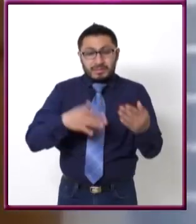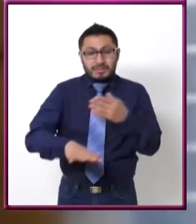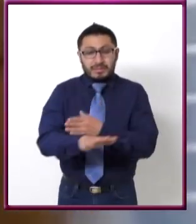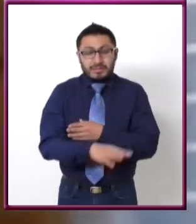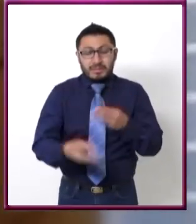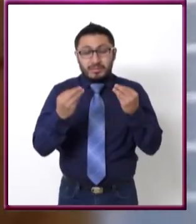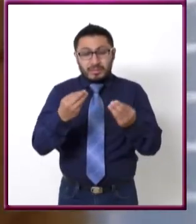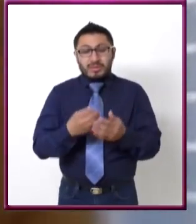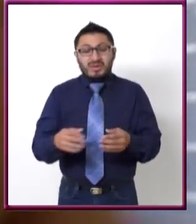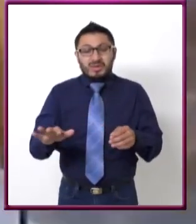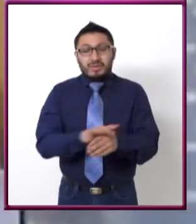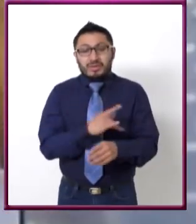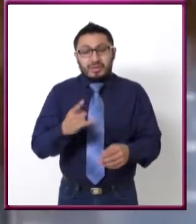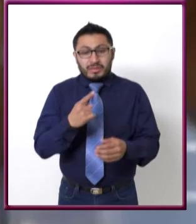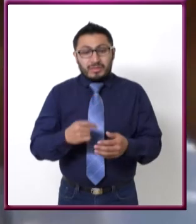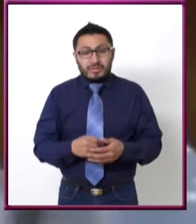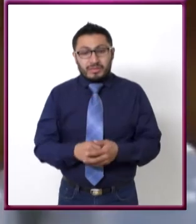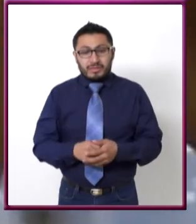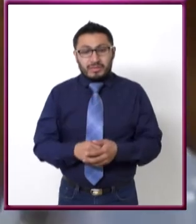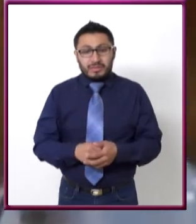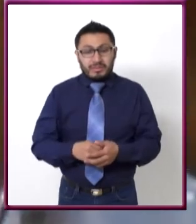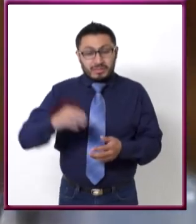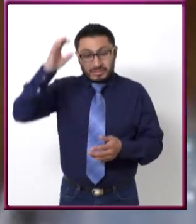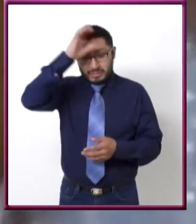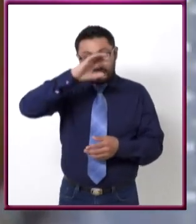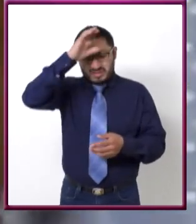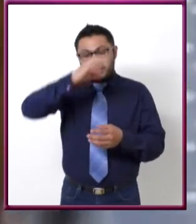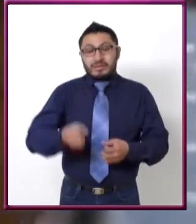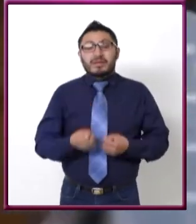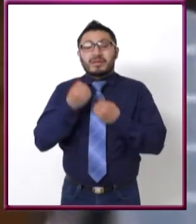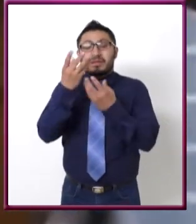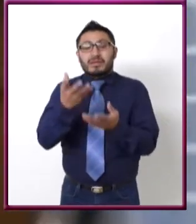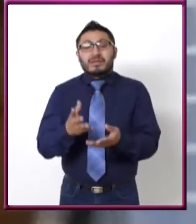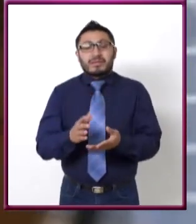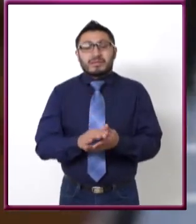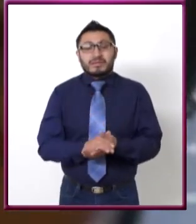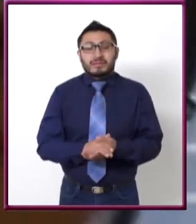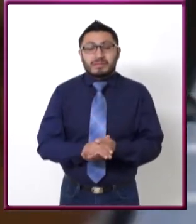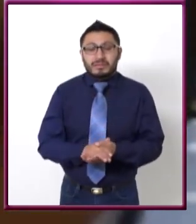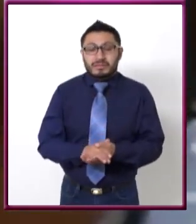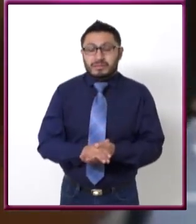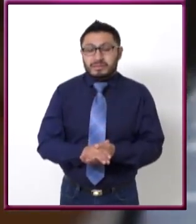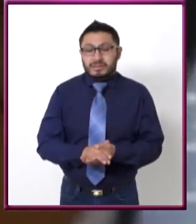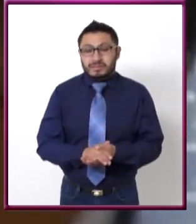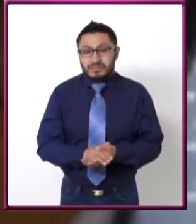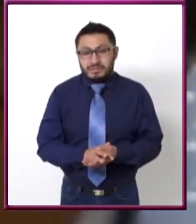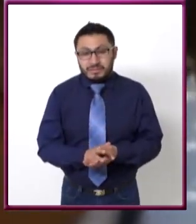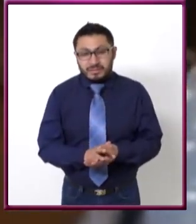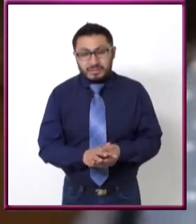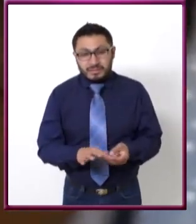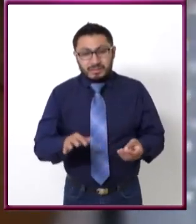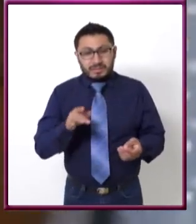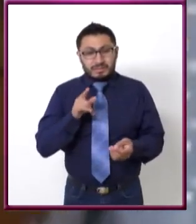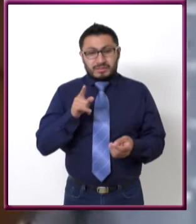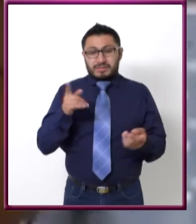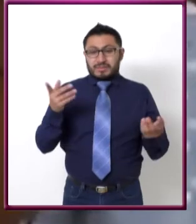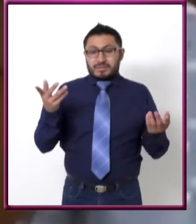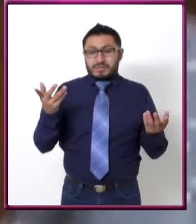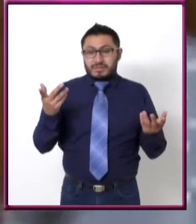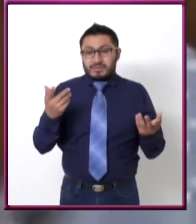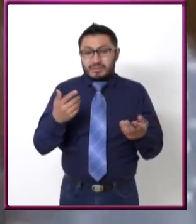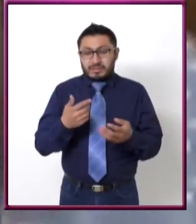emociones bastante, ya que el artista expresa en totalidad lo que está sintiendo